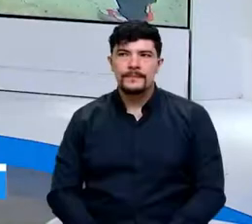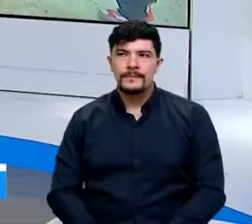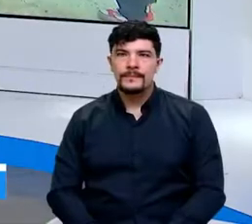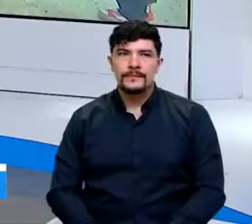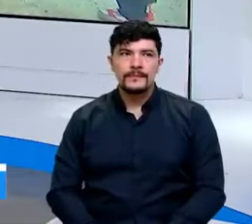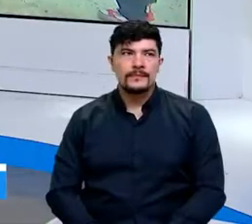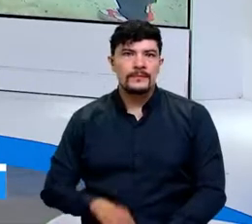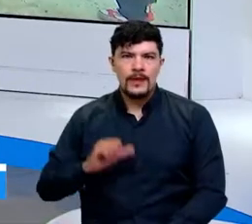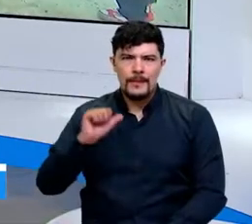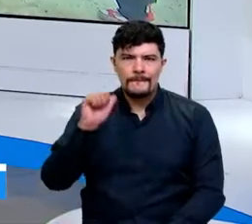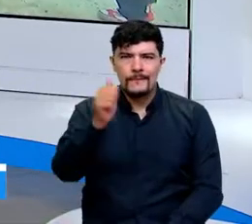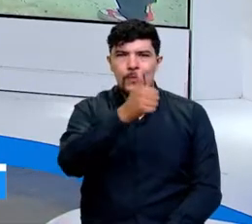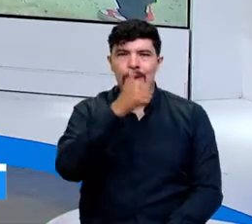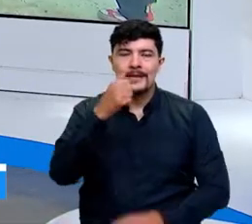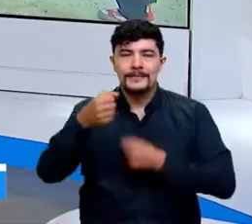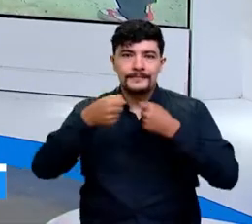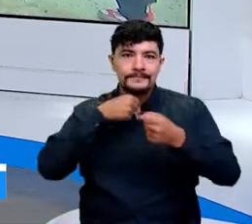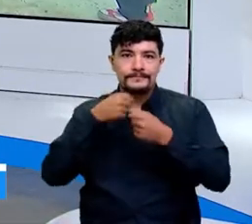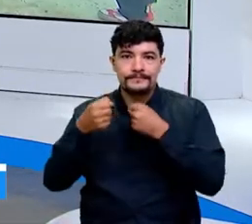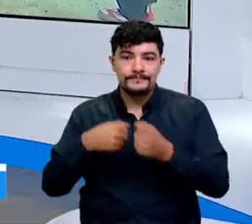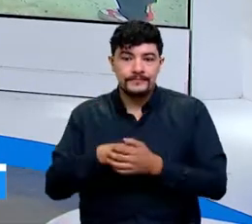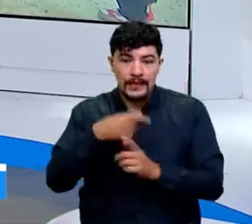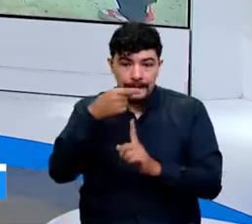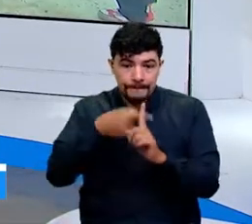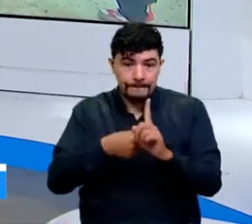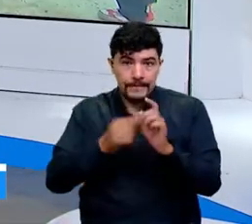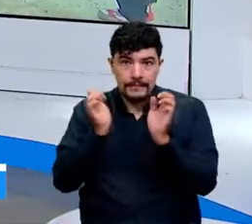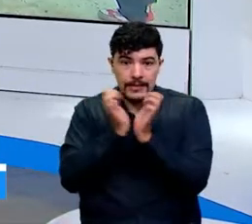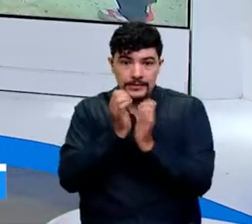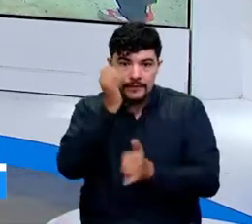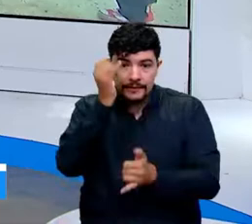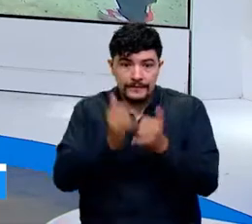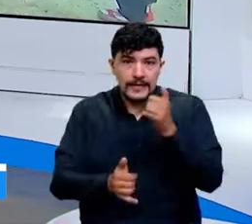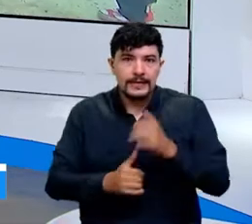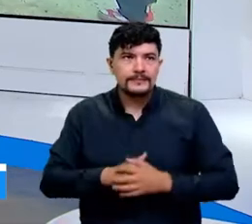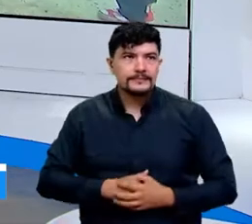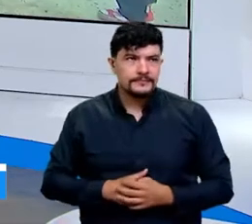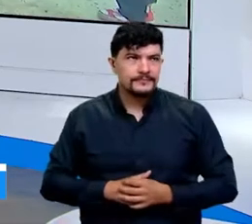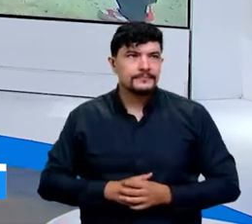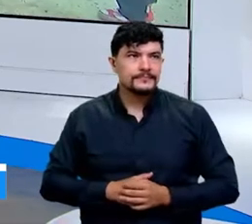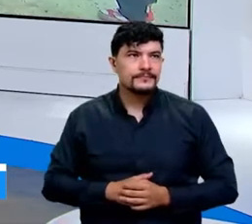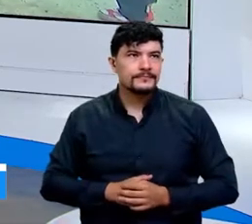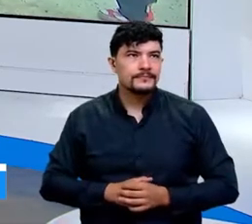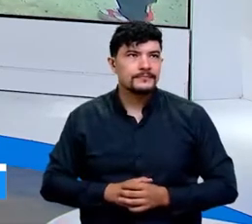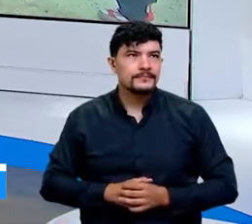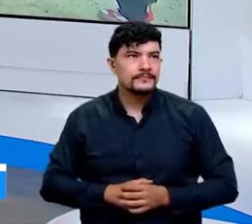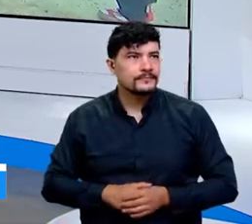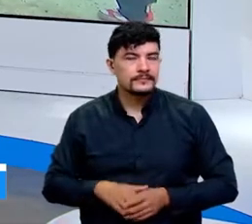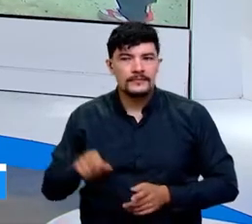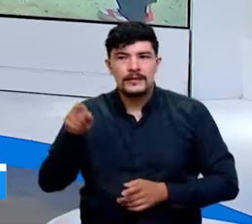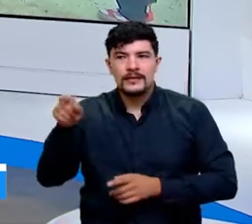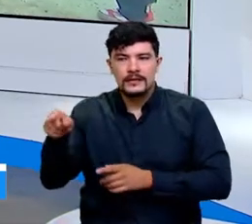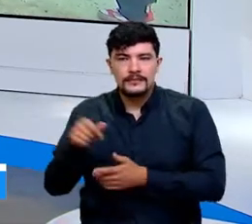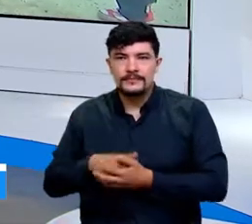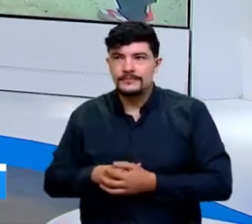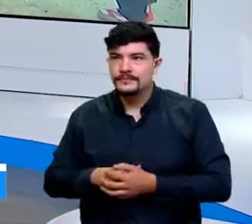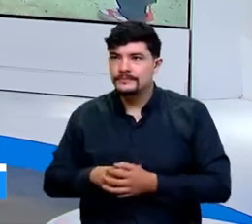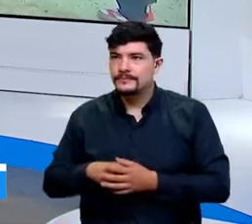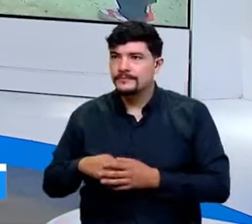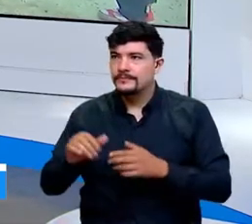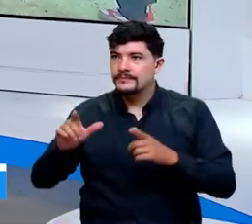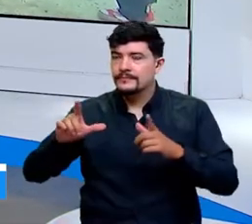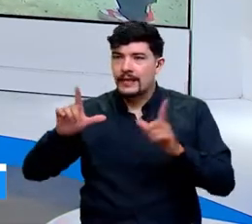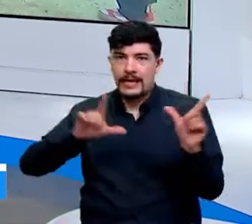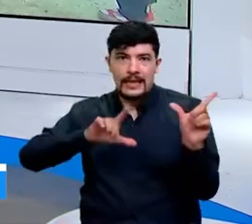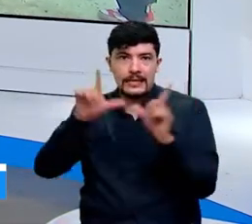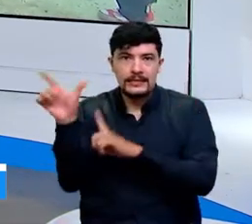Hay una buena noticia y es que a finales de este mes de mayo estará lista la pista de BMX en Barbosa, Santander. Será reglamentaria